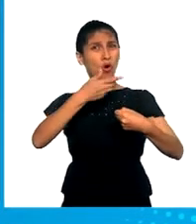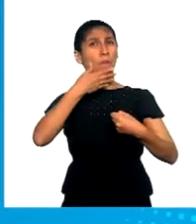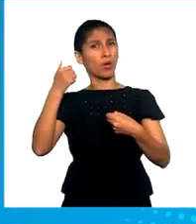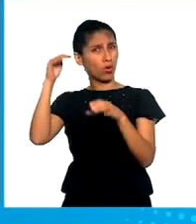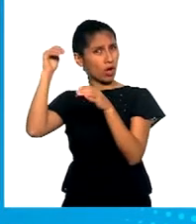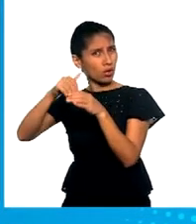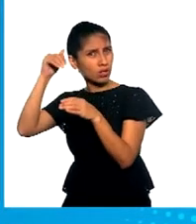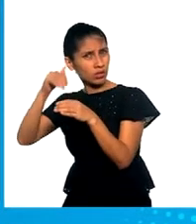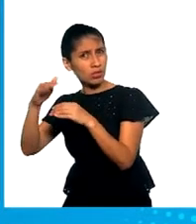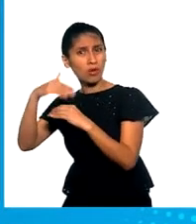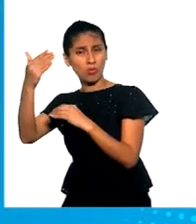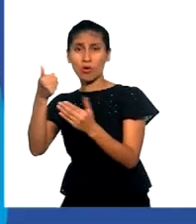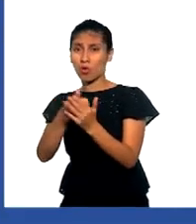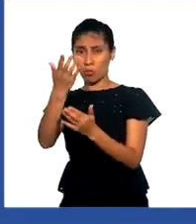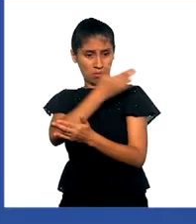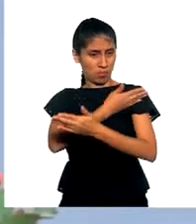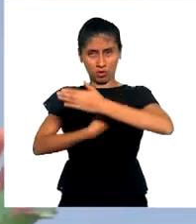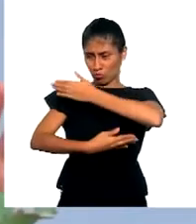zuma